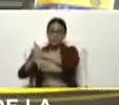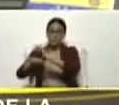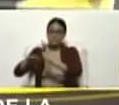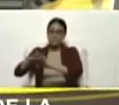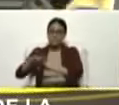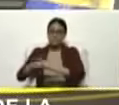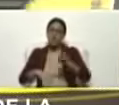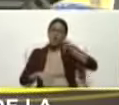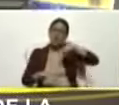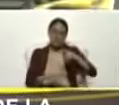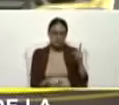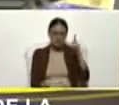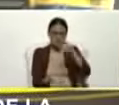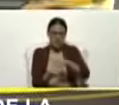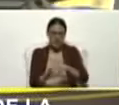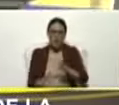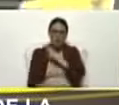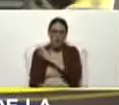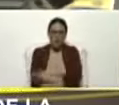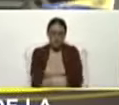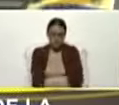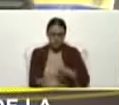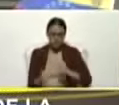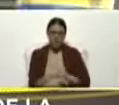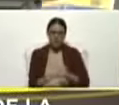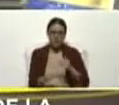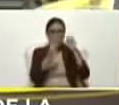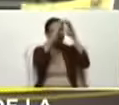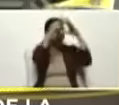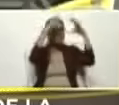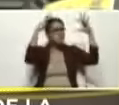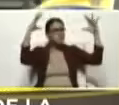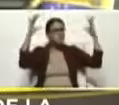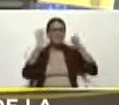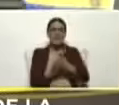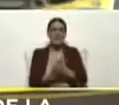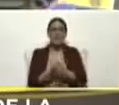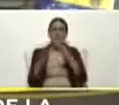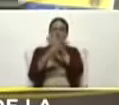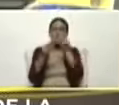con fuerza, como una revelación a mi mente, la imagen de David.